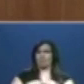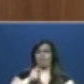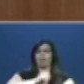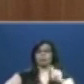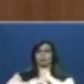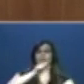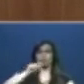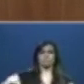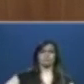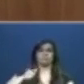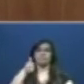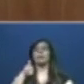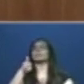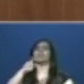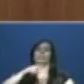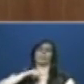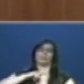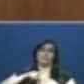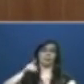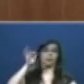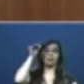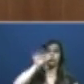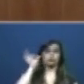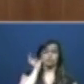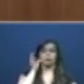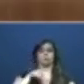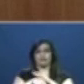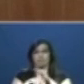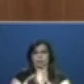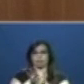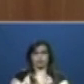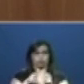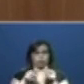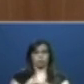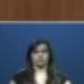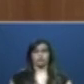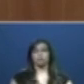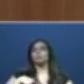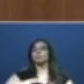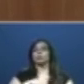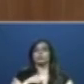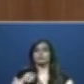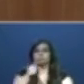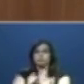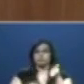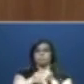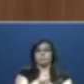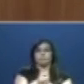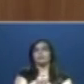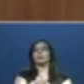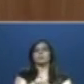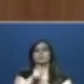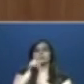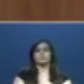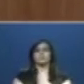Estatal de directoras y gerentes Por otra parte esta prioridad que otorgamos a los servicios públicos fundamentales viene